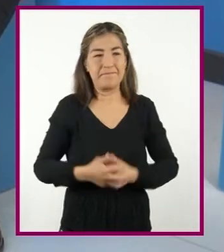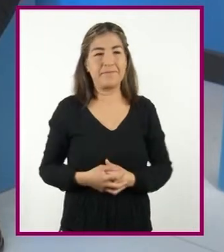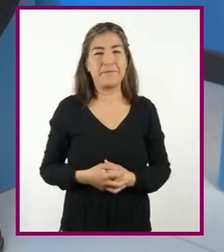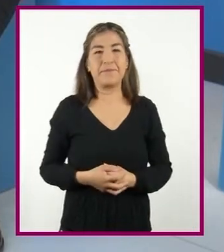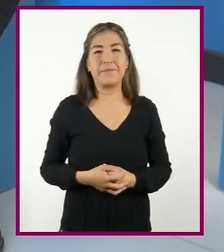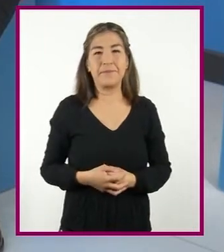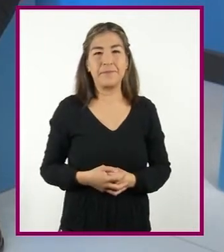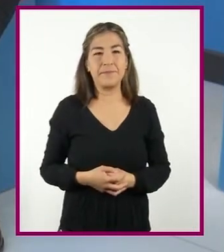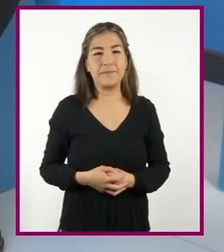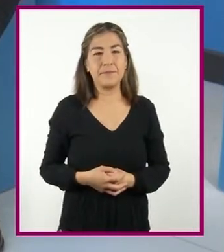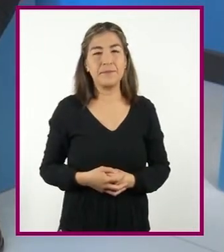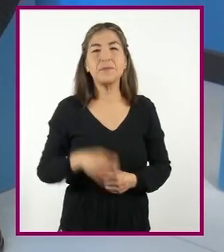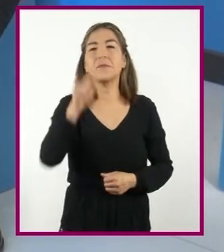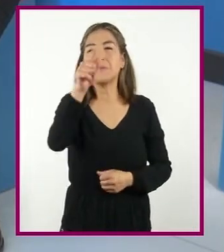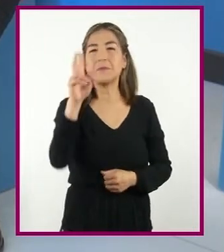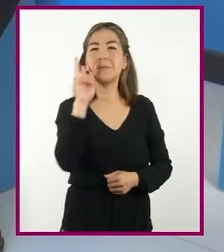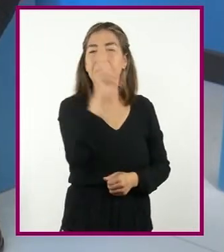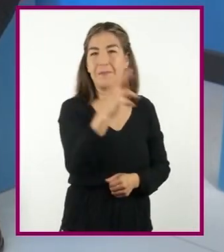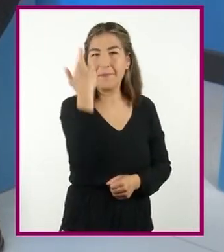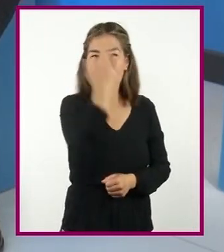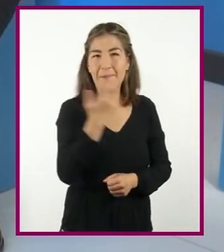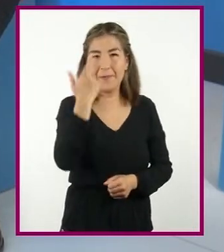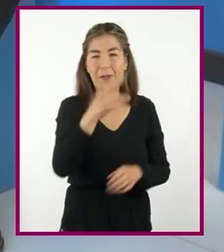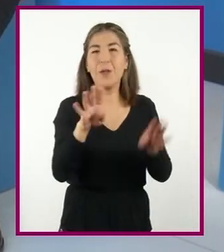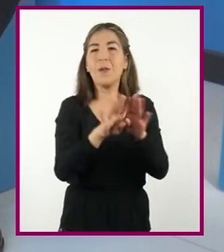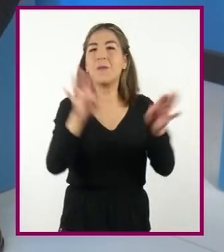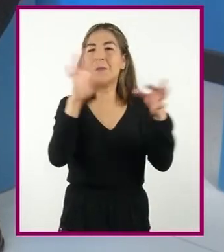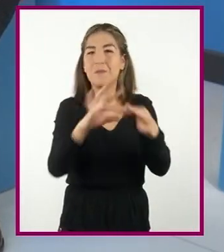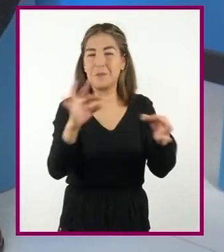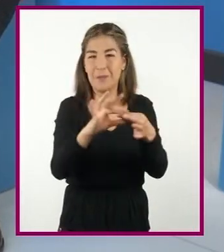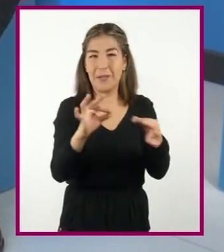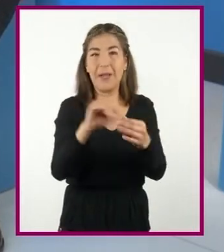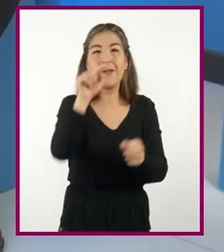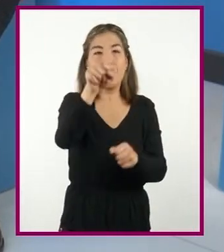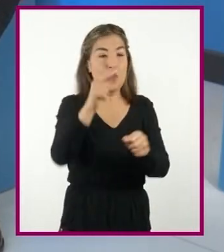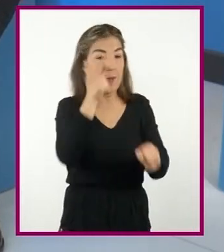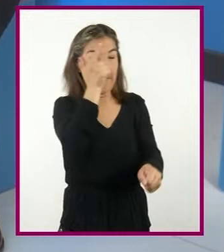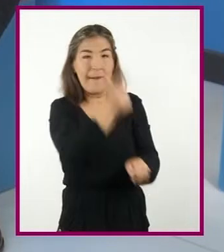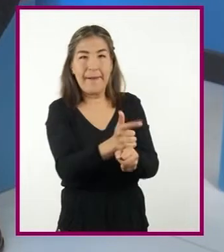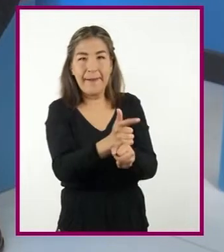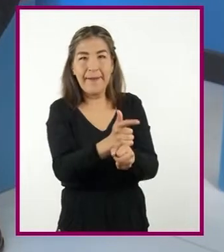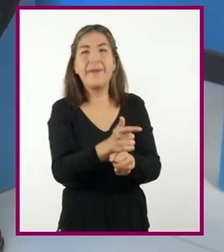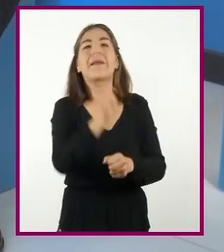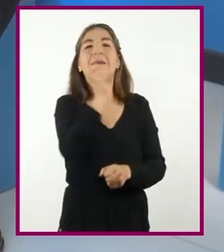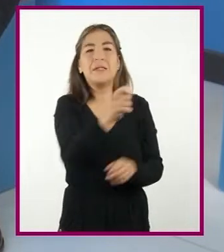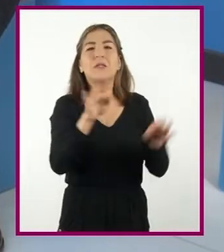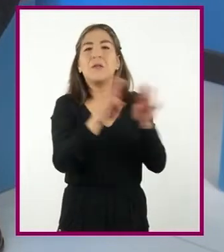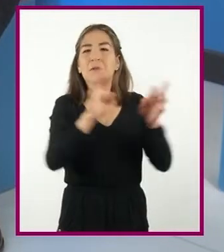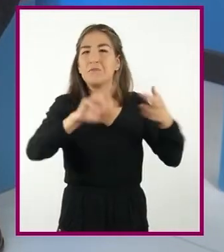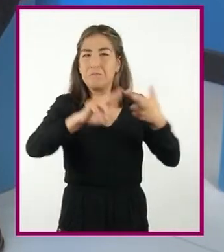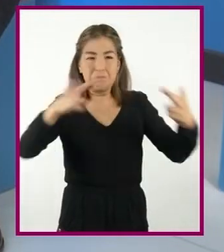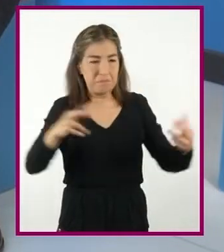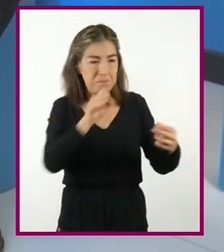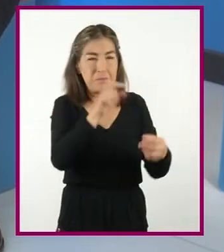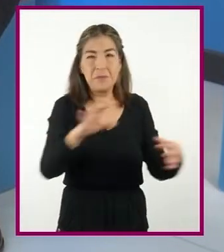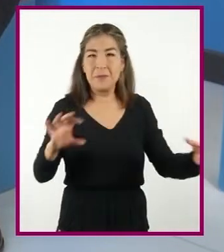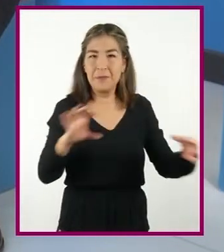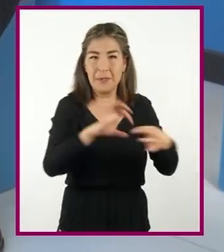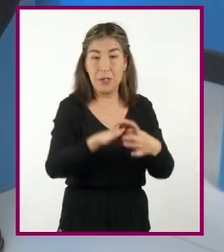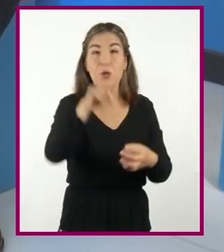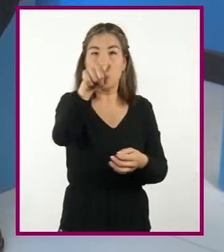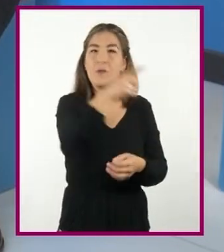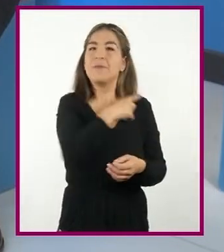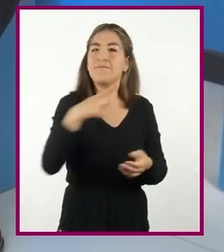Les invito a que analicen los datos del planteamiento e identifiquen cómo están relacionados entre sí.